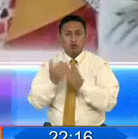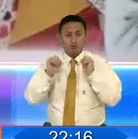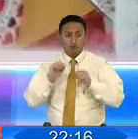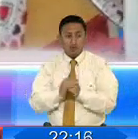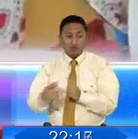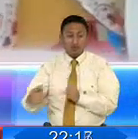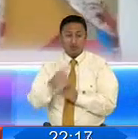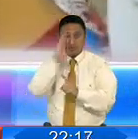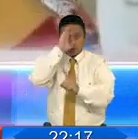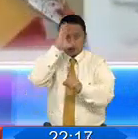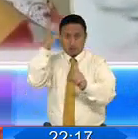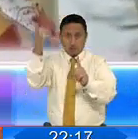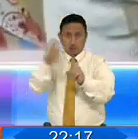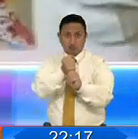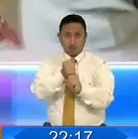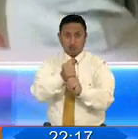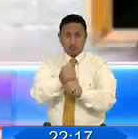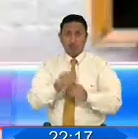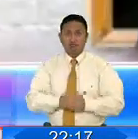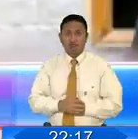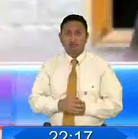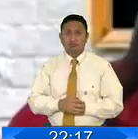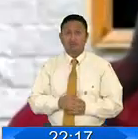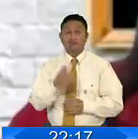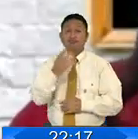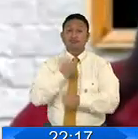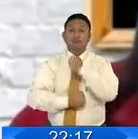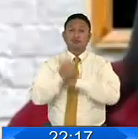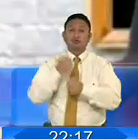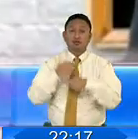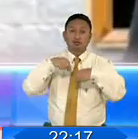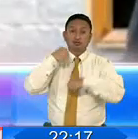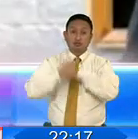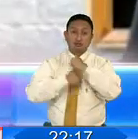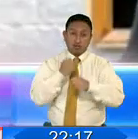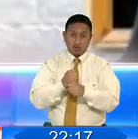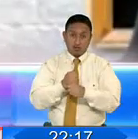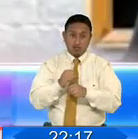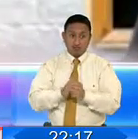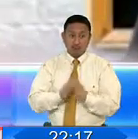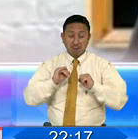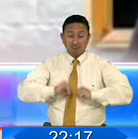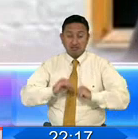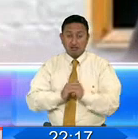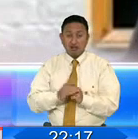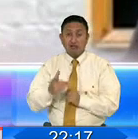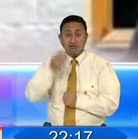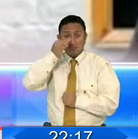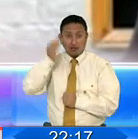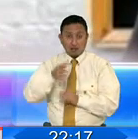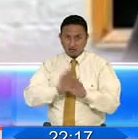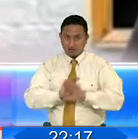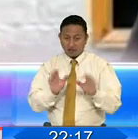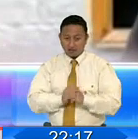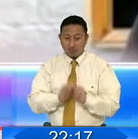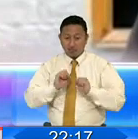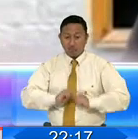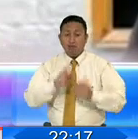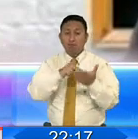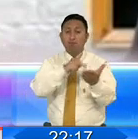alcanzar los objetivos planteados en cada nivel. El año anterior y este año lectivo no se trabajó con exámenes, sino a través